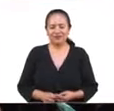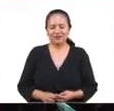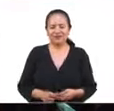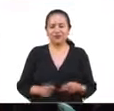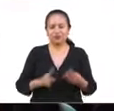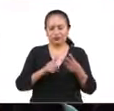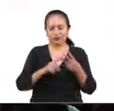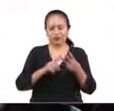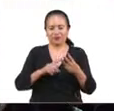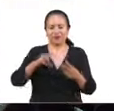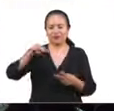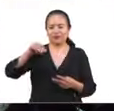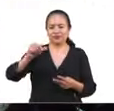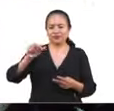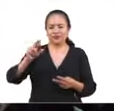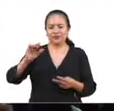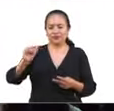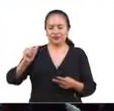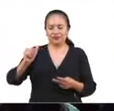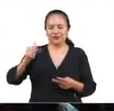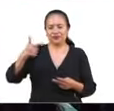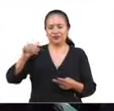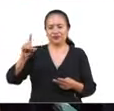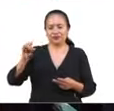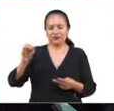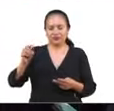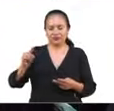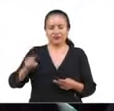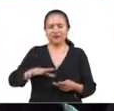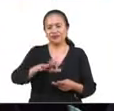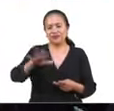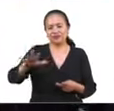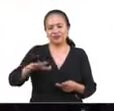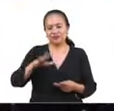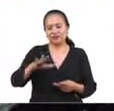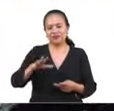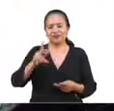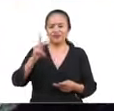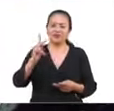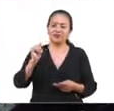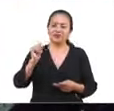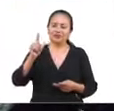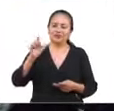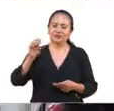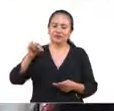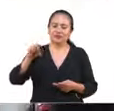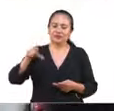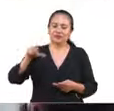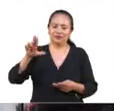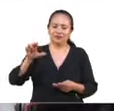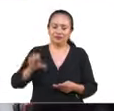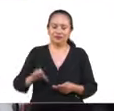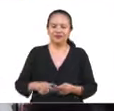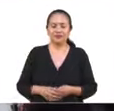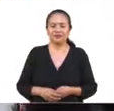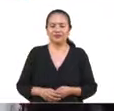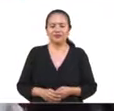Contamos con la presencia de María Guadalupe Gómez Moreno, sembradora del territorio de Palenque.